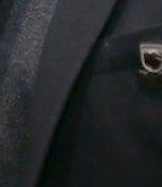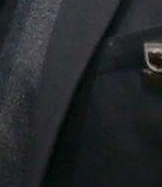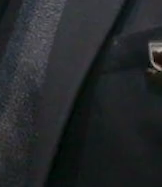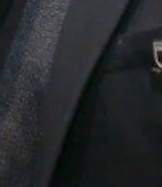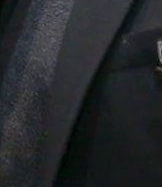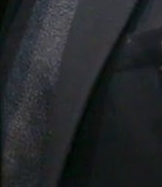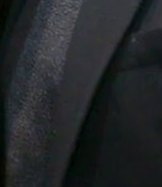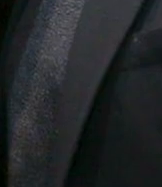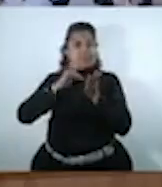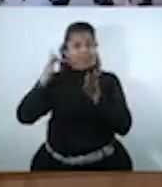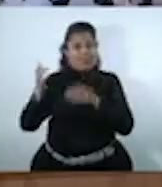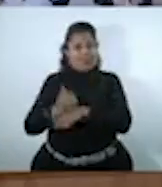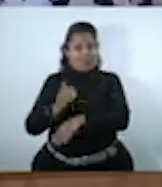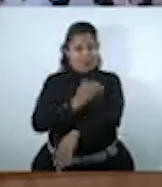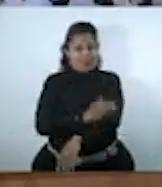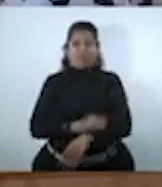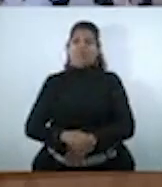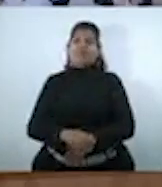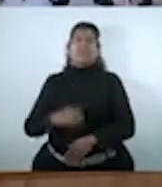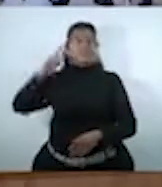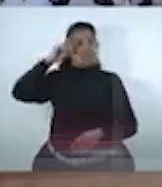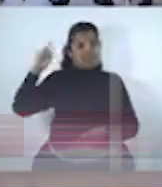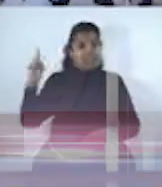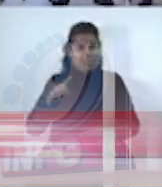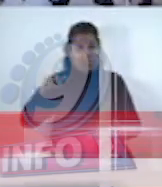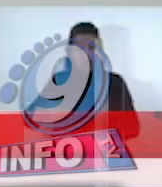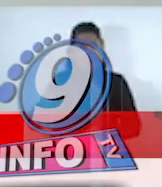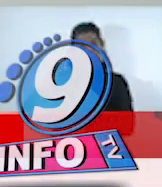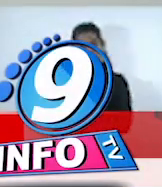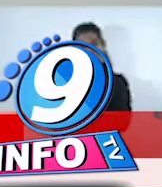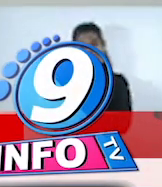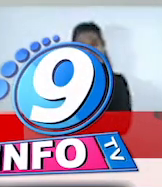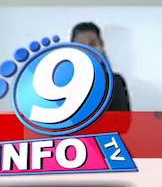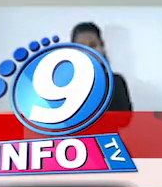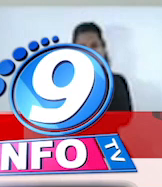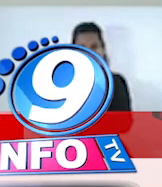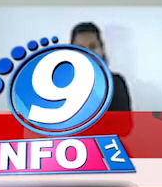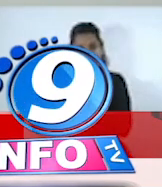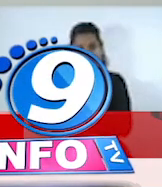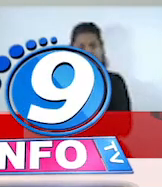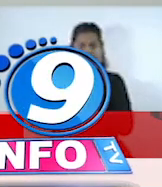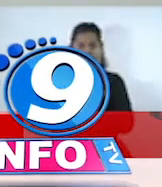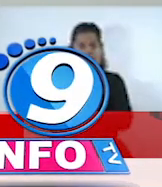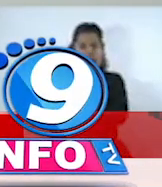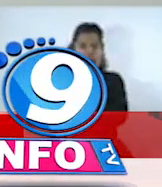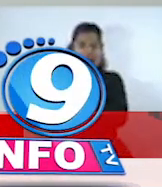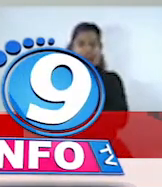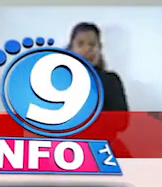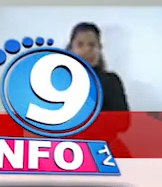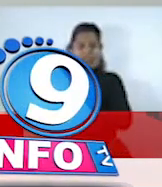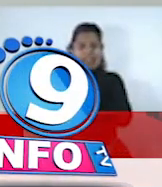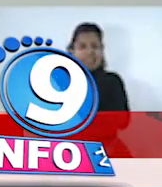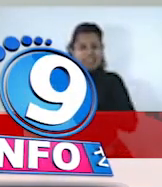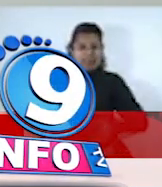eficiencia gubernamental. Zacatecas hoy celebra el Día Internacional de Combate a la Corrupción, a través de un compromiso